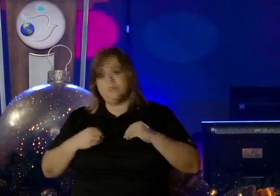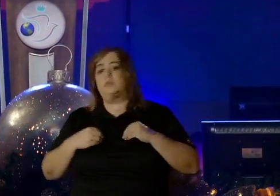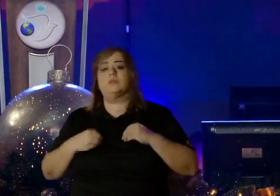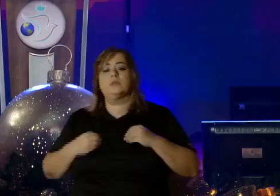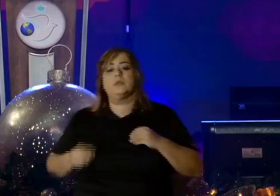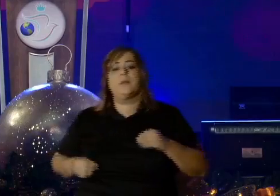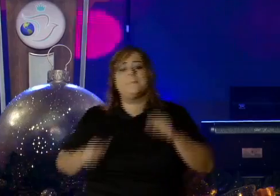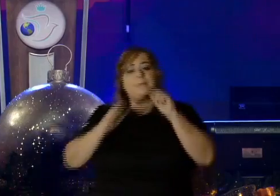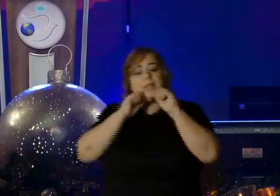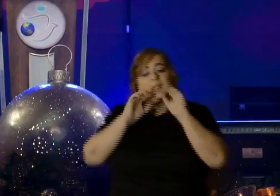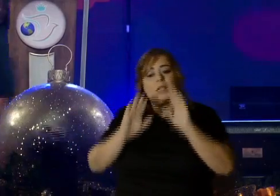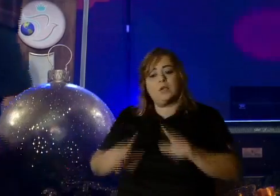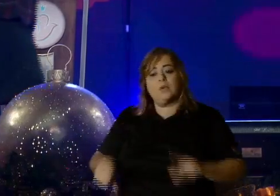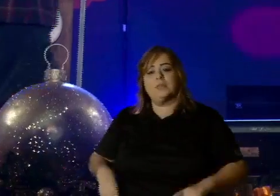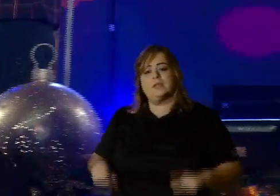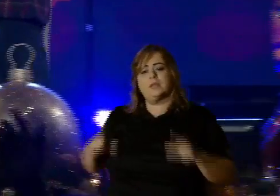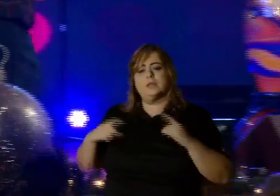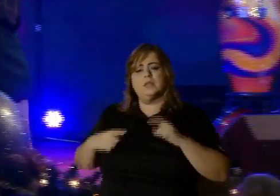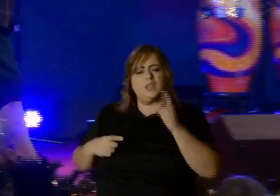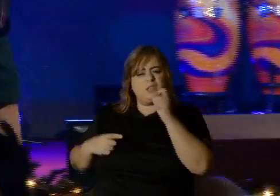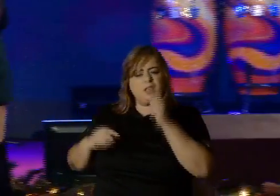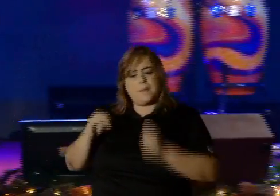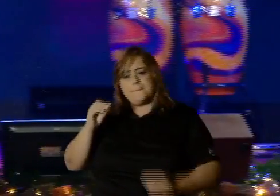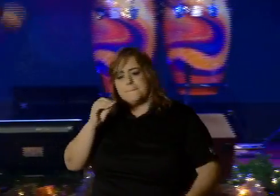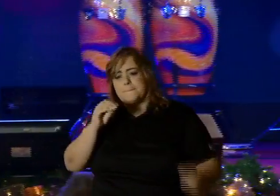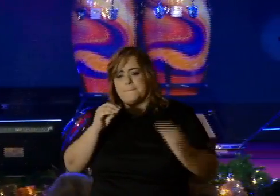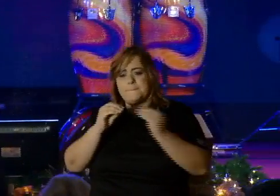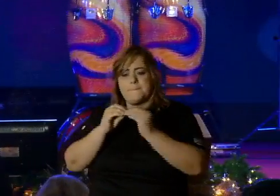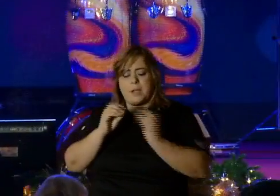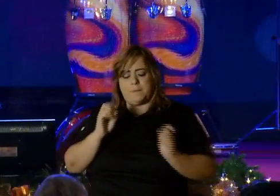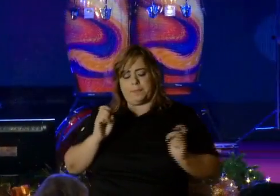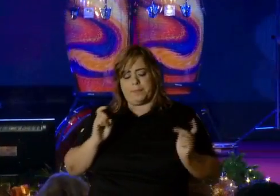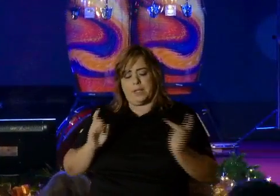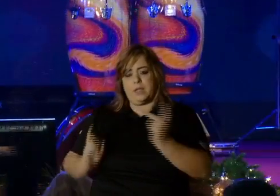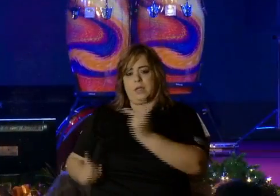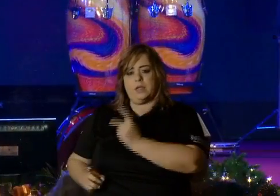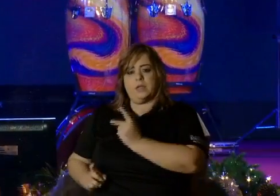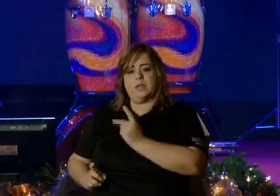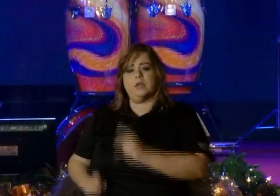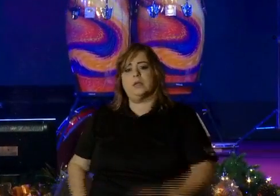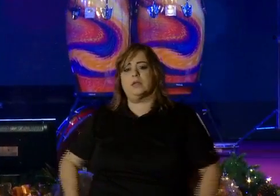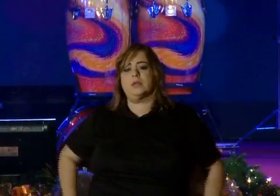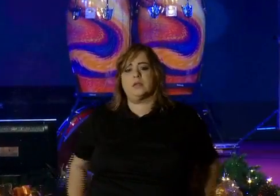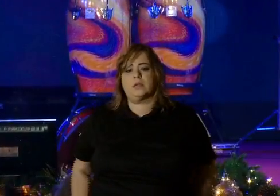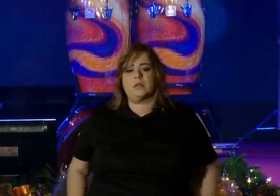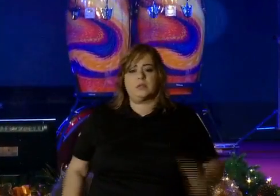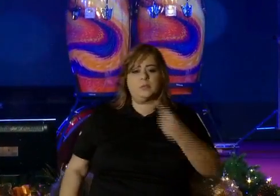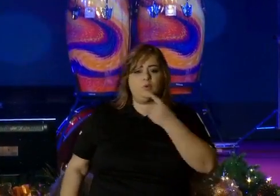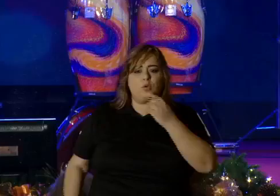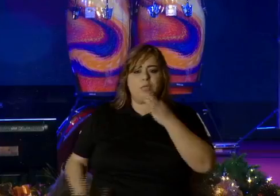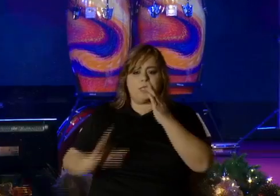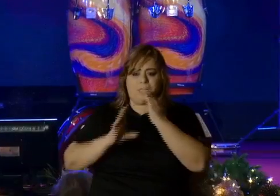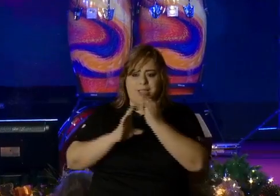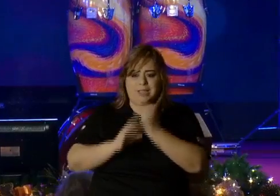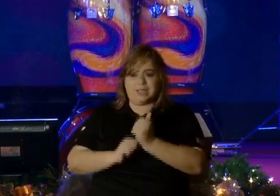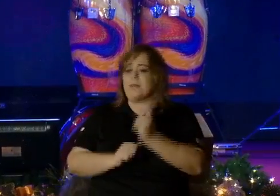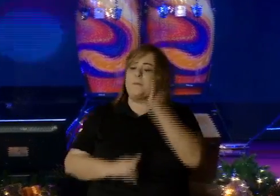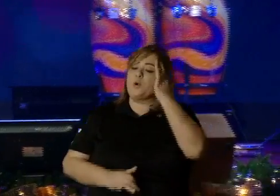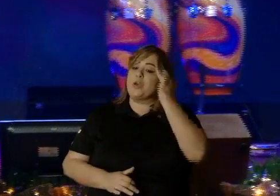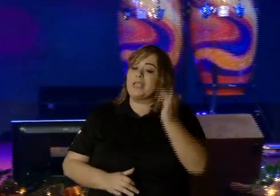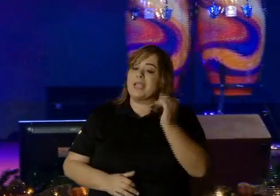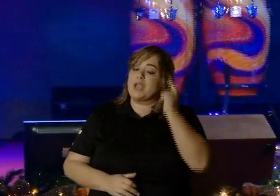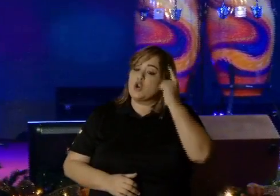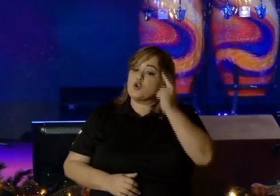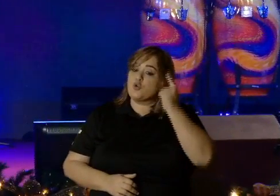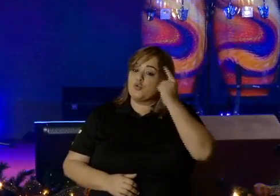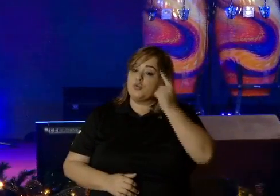esta vida. Hay alguien más, reconcíliate. Las almas son la razón de ser. Oh gloria, oh